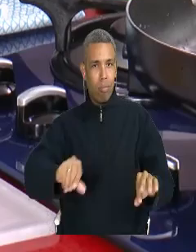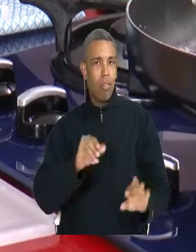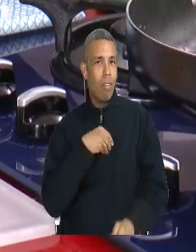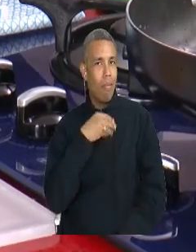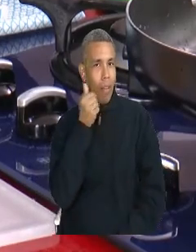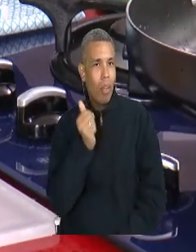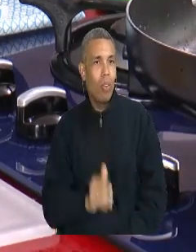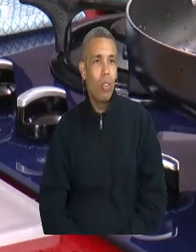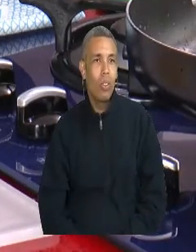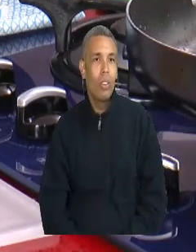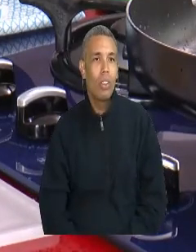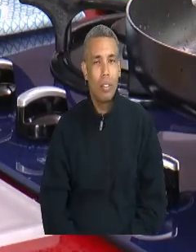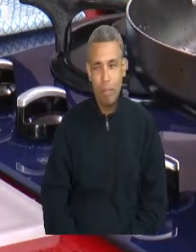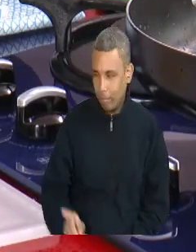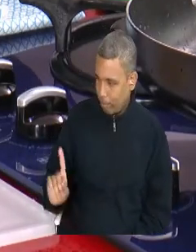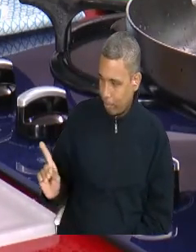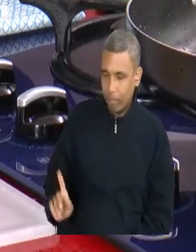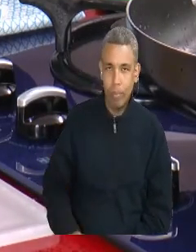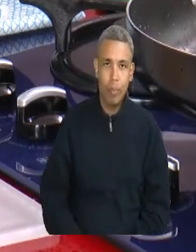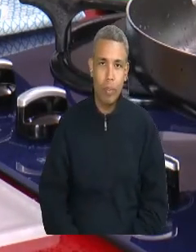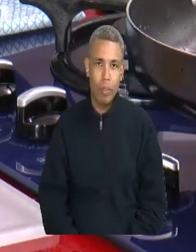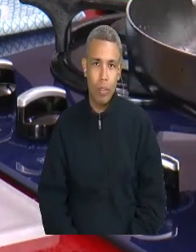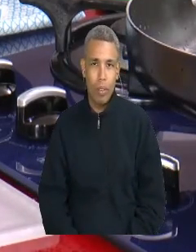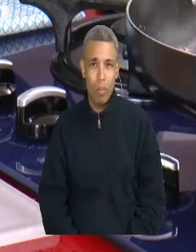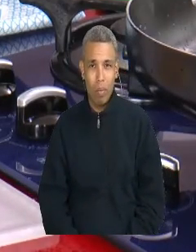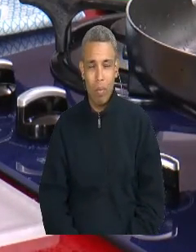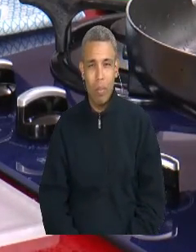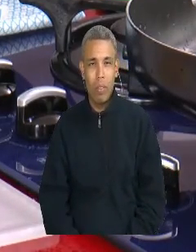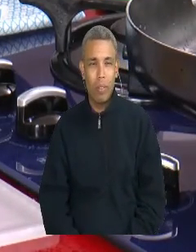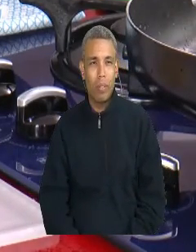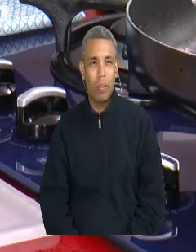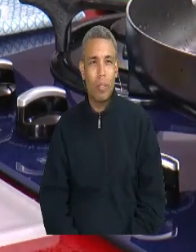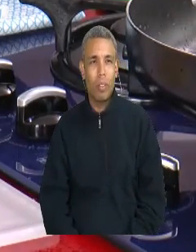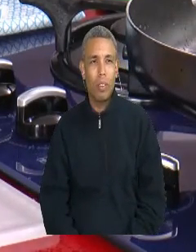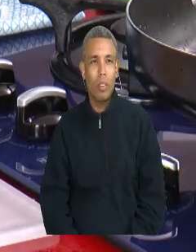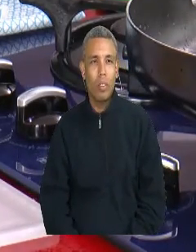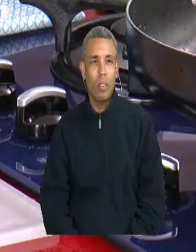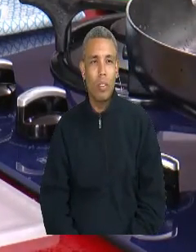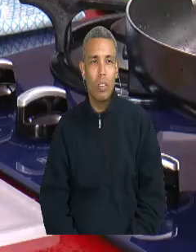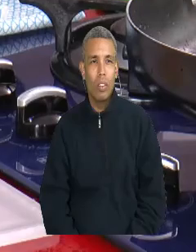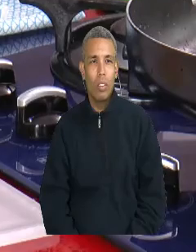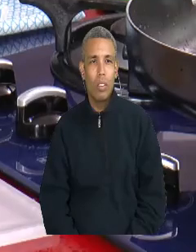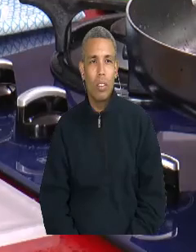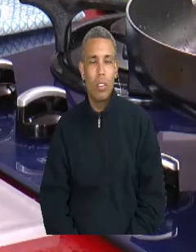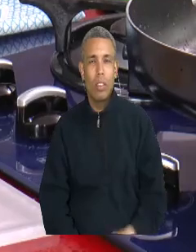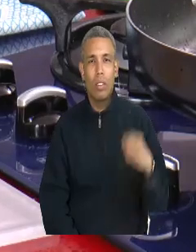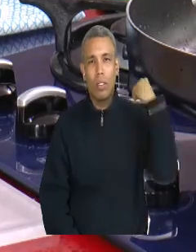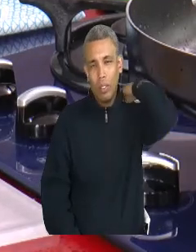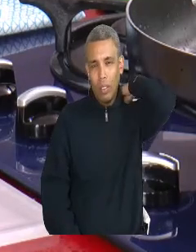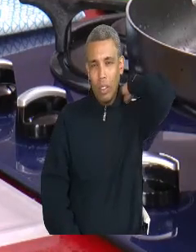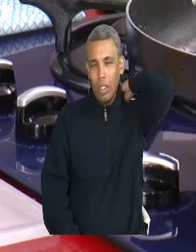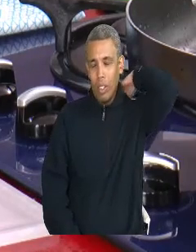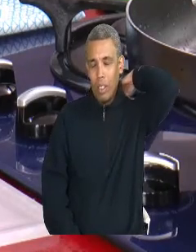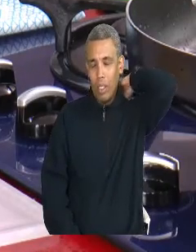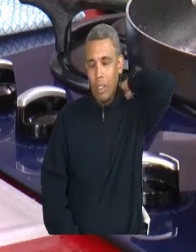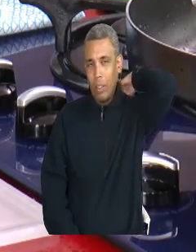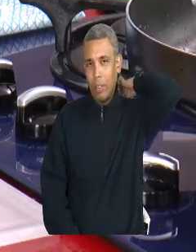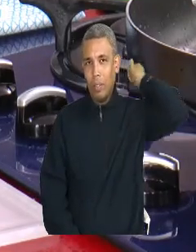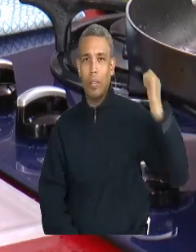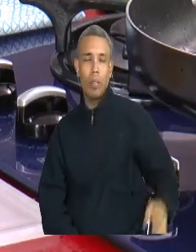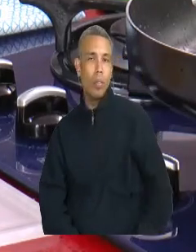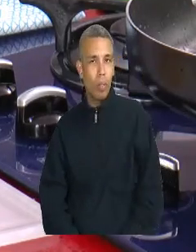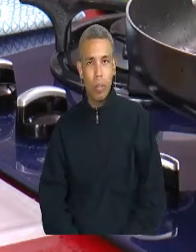este caso del arroz tipo oriental con vegetales, y lo hago en el momento, y de una vez hago la preparación, no me